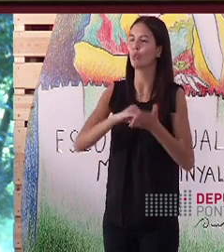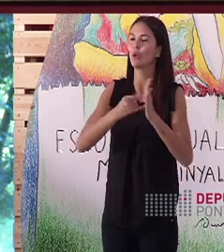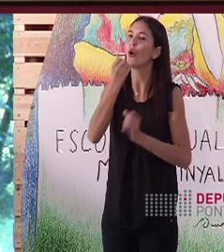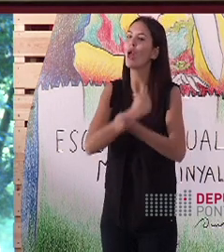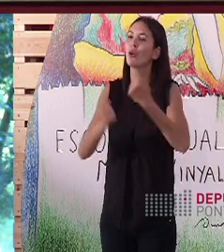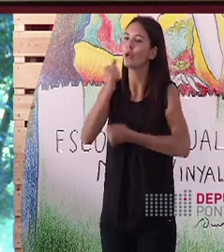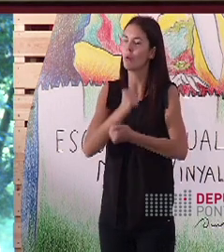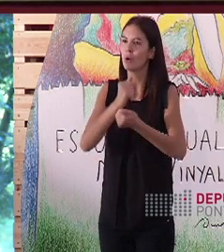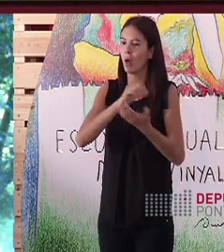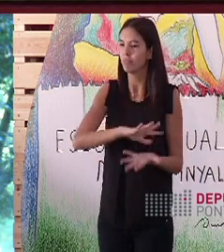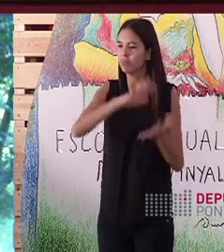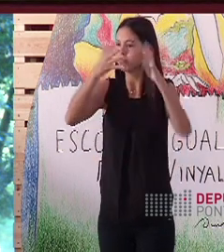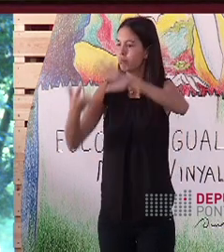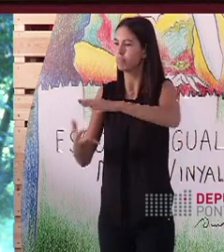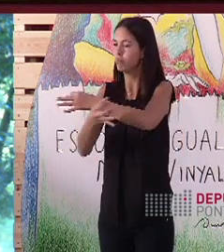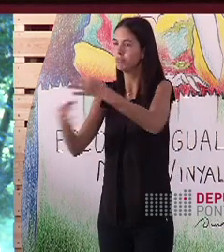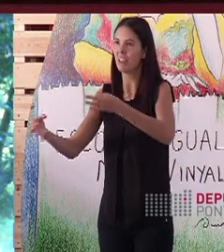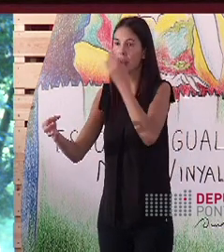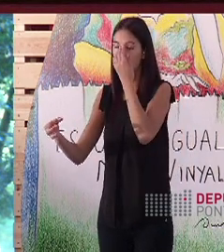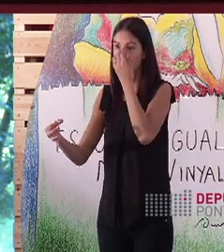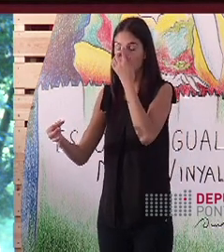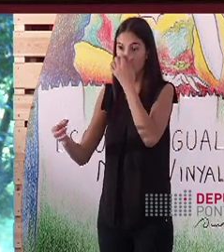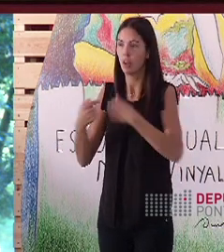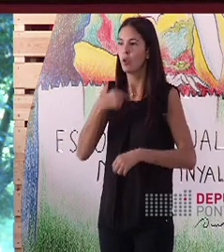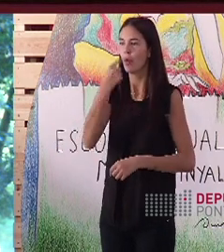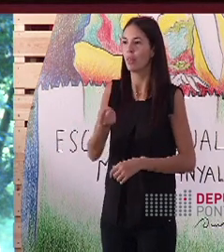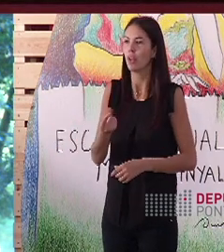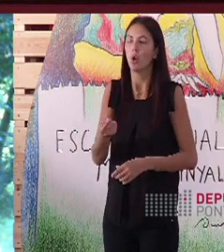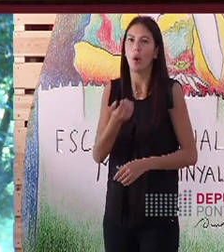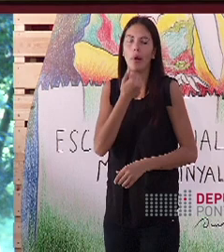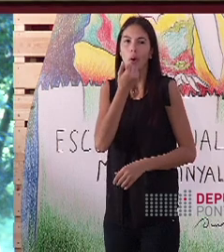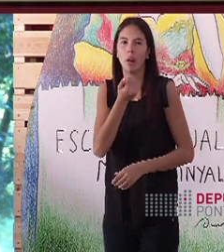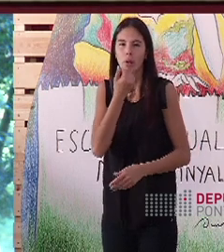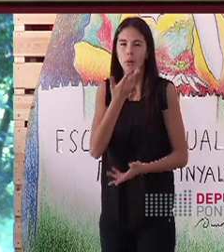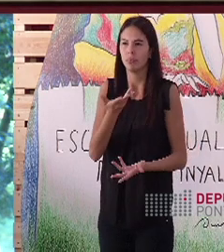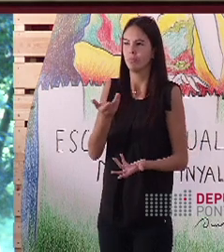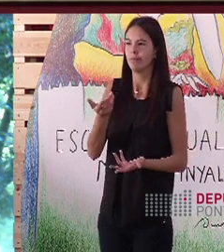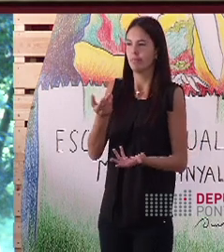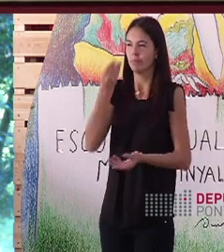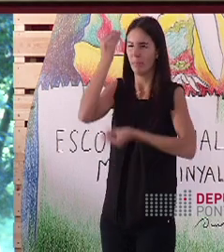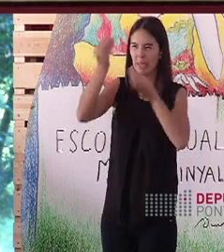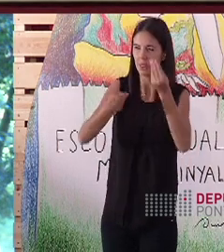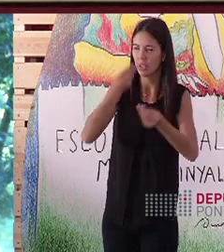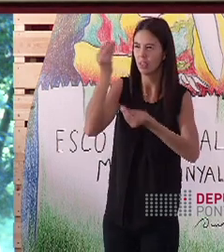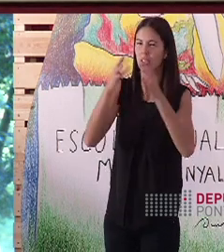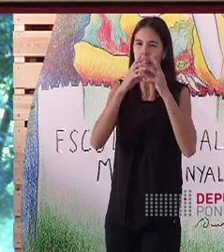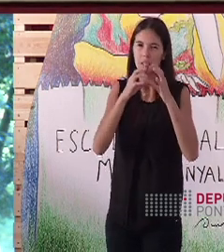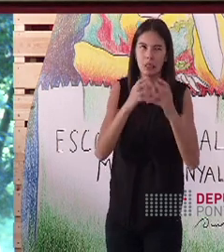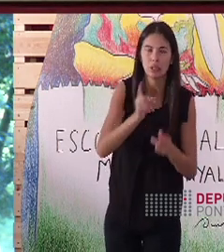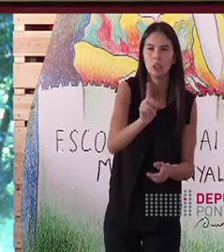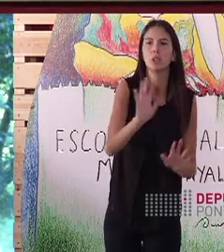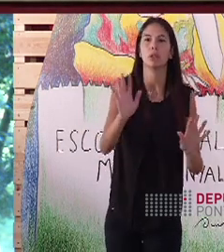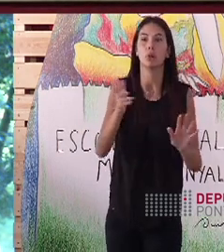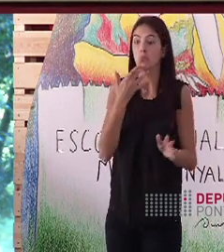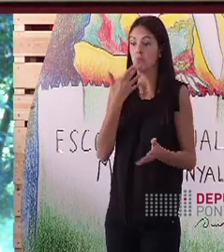económico perfectamente diseñado. No estoy hablando, por supuesto, de una conspiración, estoy hablando de un proyecto de país. Hay quien